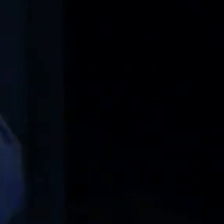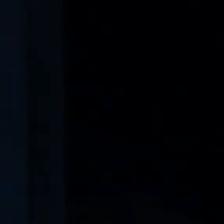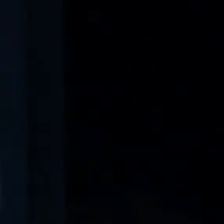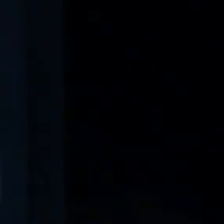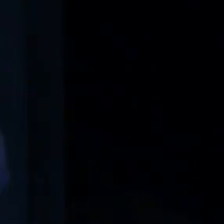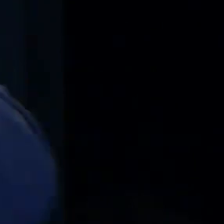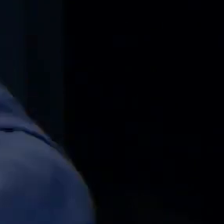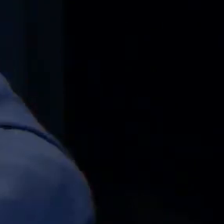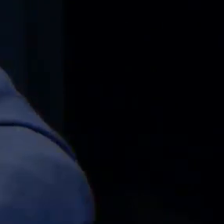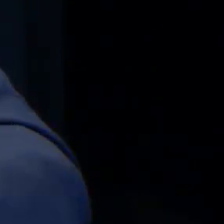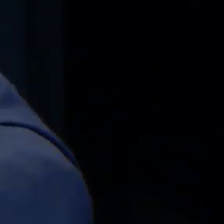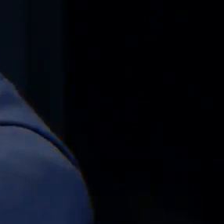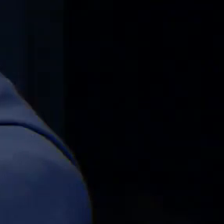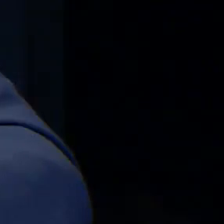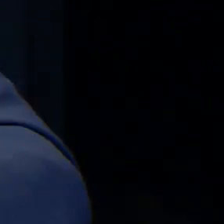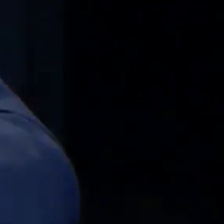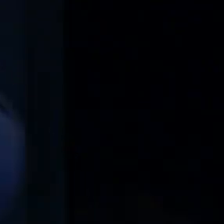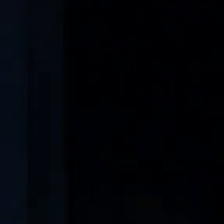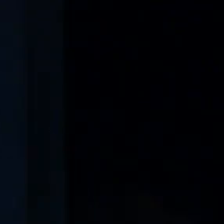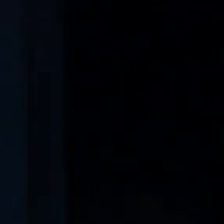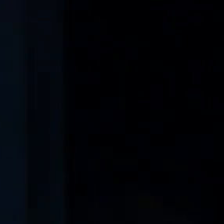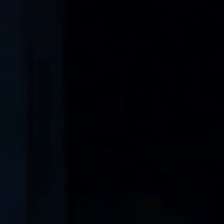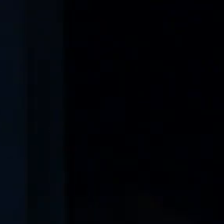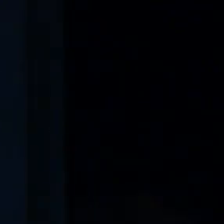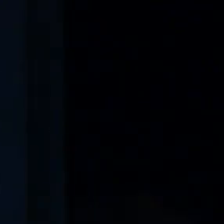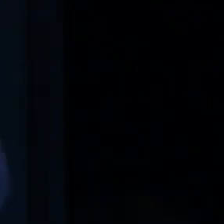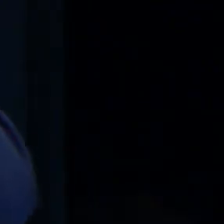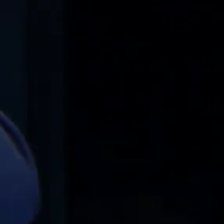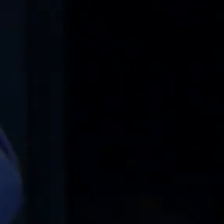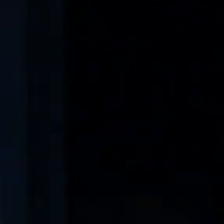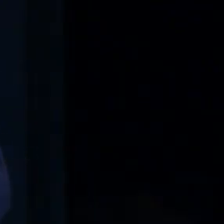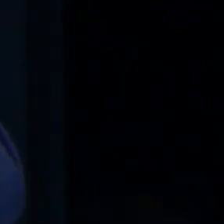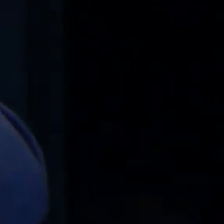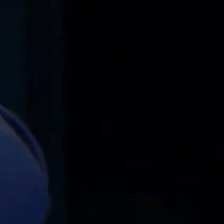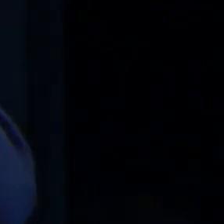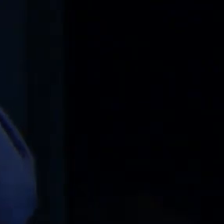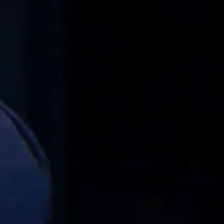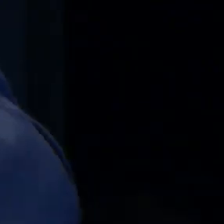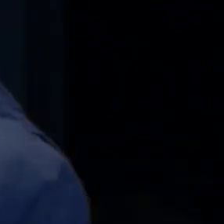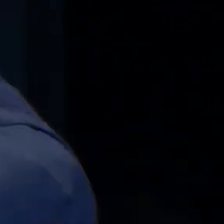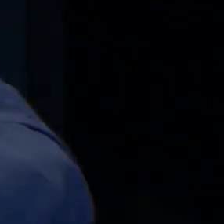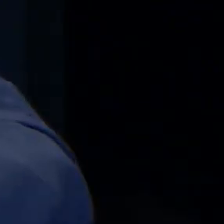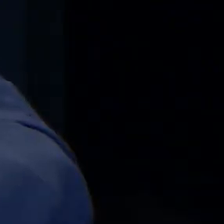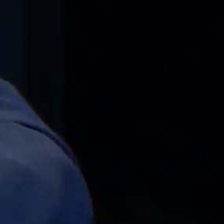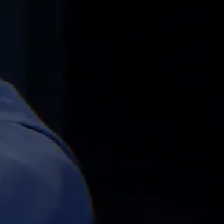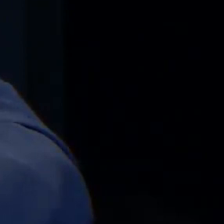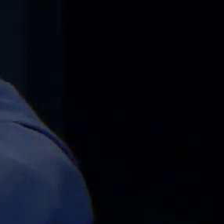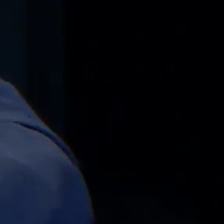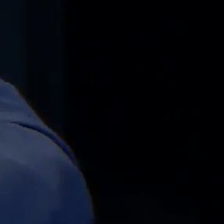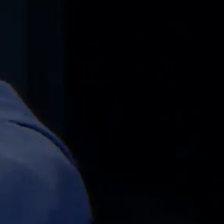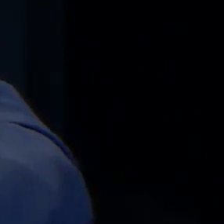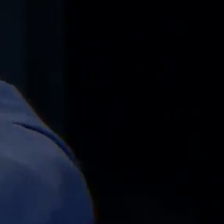muchas veces está como este invisibilizado como que de repente no se ve mucho y muchas veces ni siquiera lo